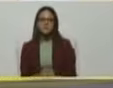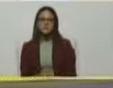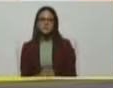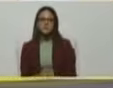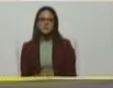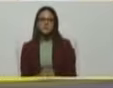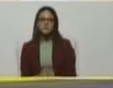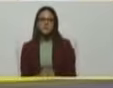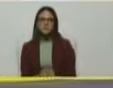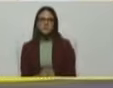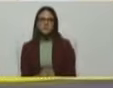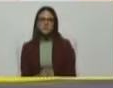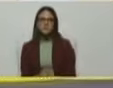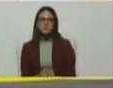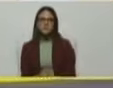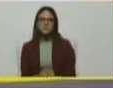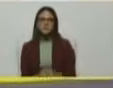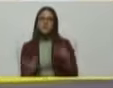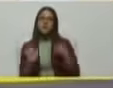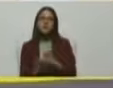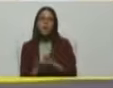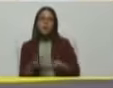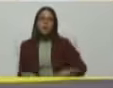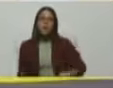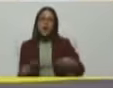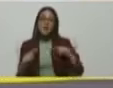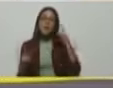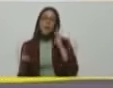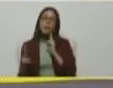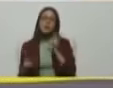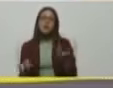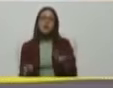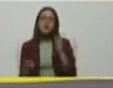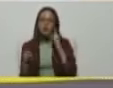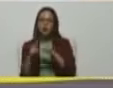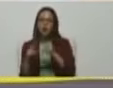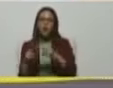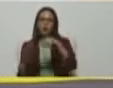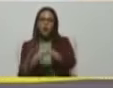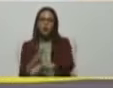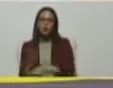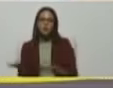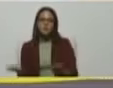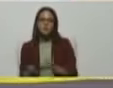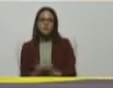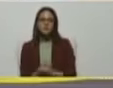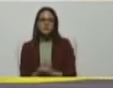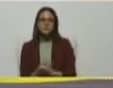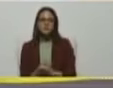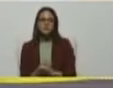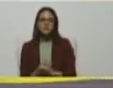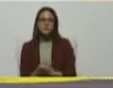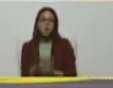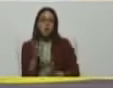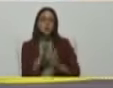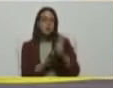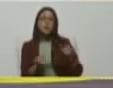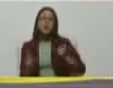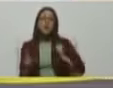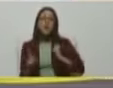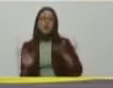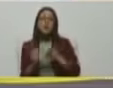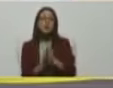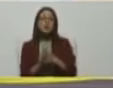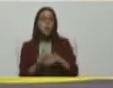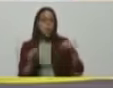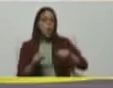de la vida del libertador. superaría 100 veces cualquier bestseller que